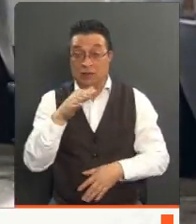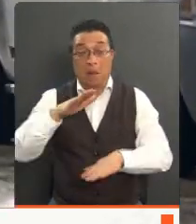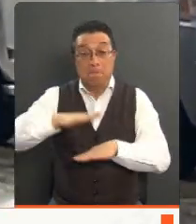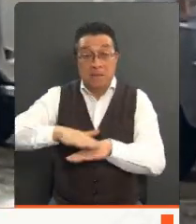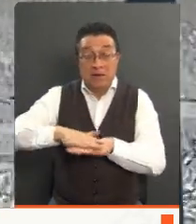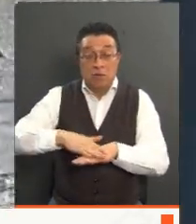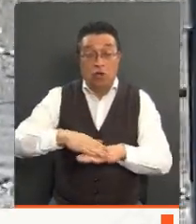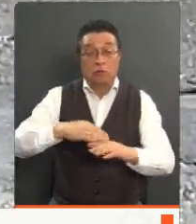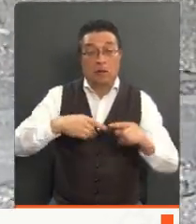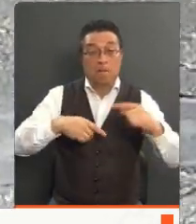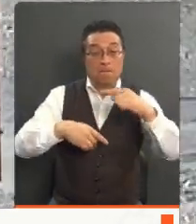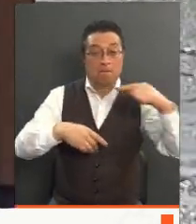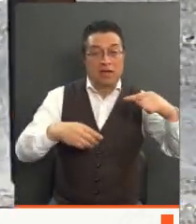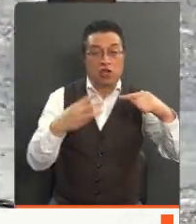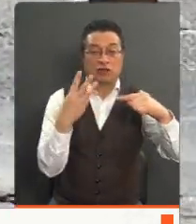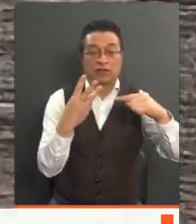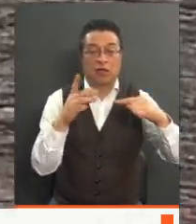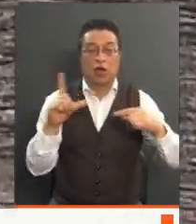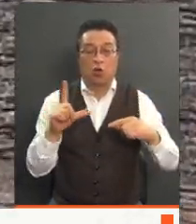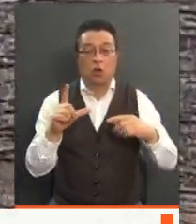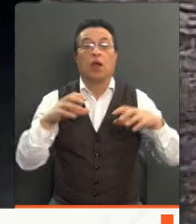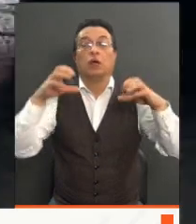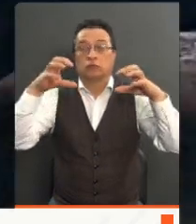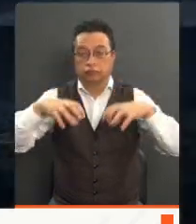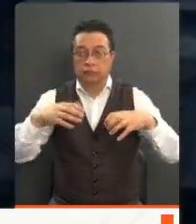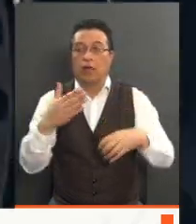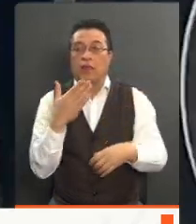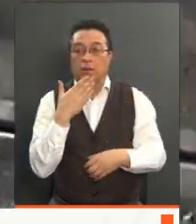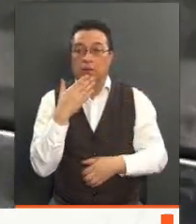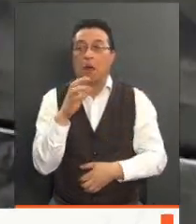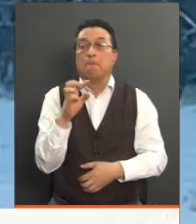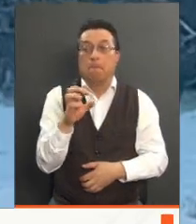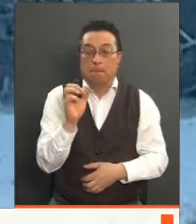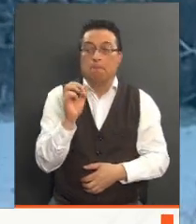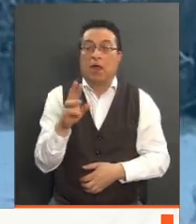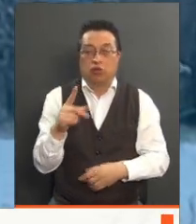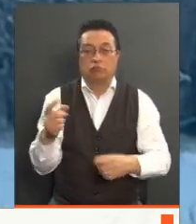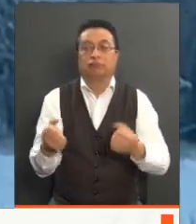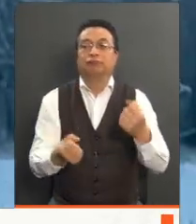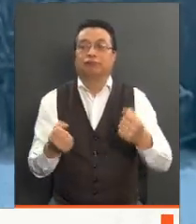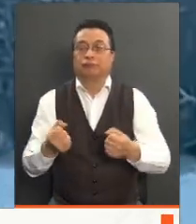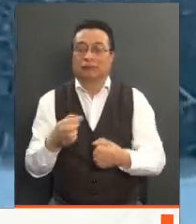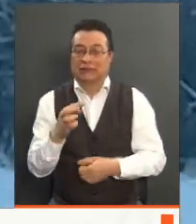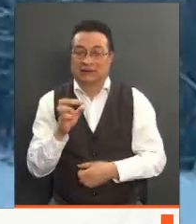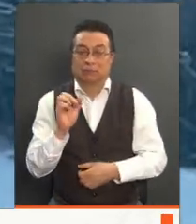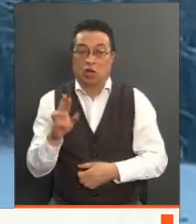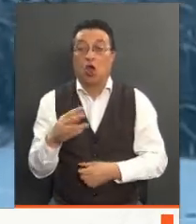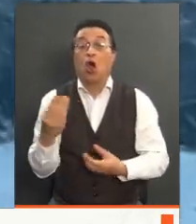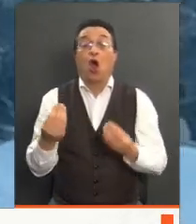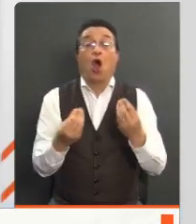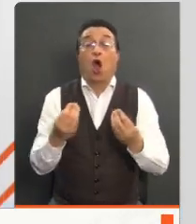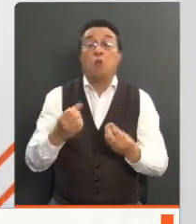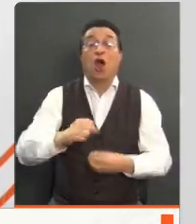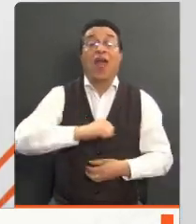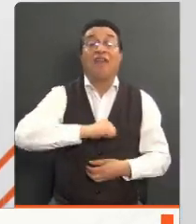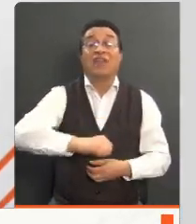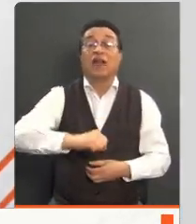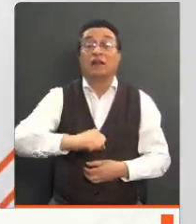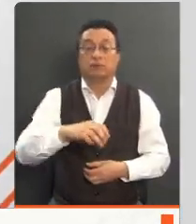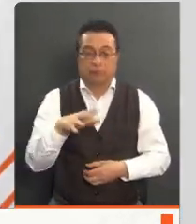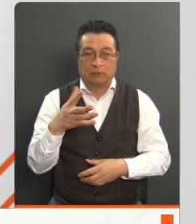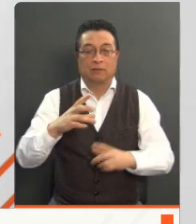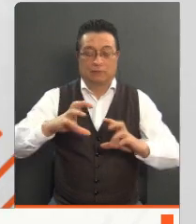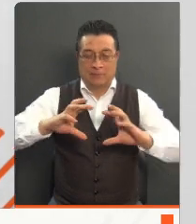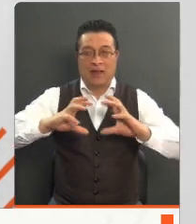menos 3 grados el lunes con precipitaciones, lo que empeora el panorama para los conductores. ¿Cómo evitar estos accidentes? Con el uso de cadenas